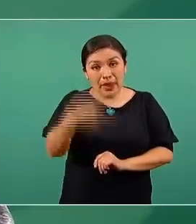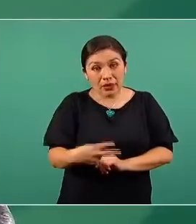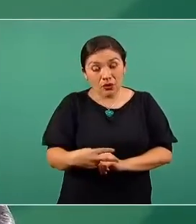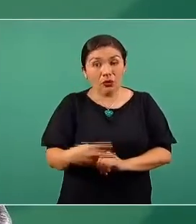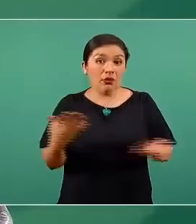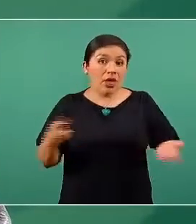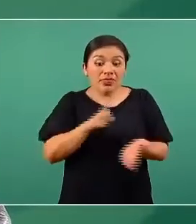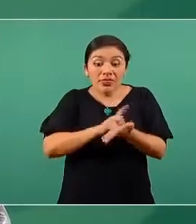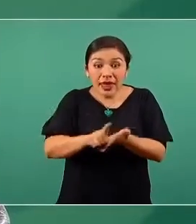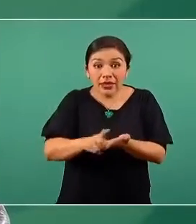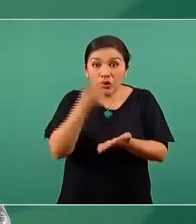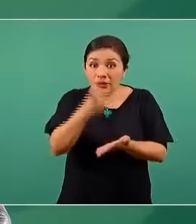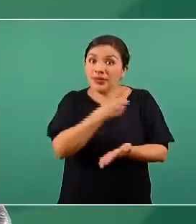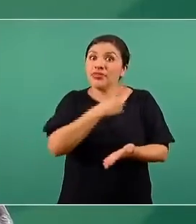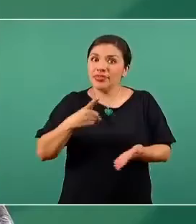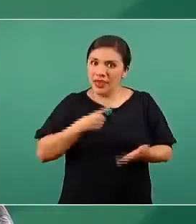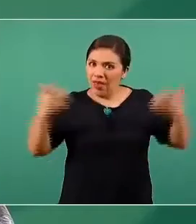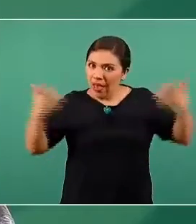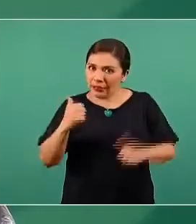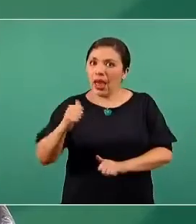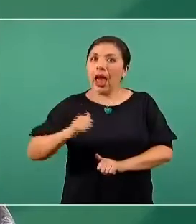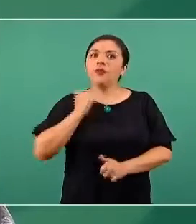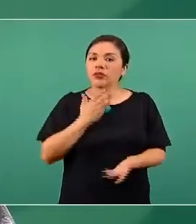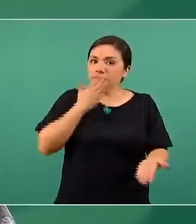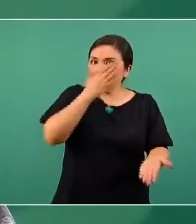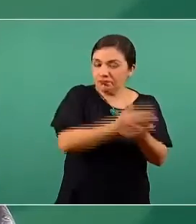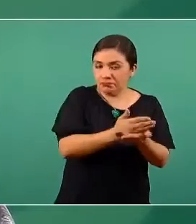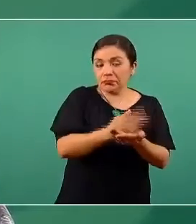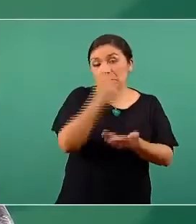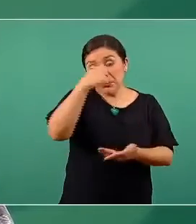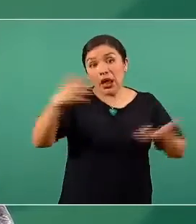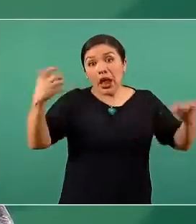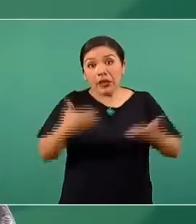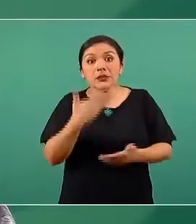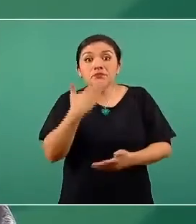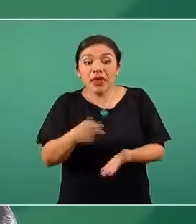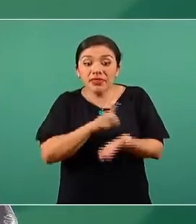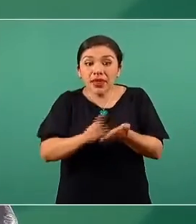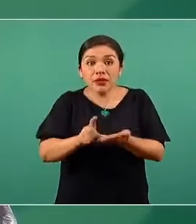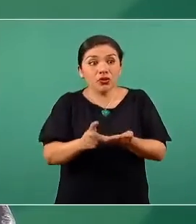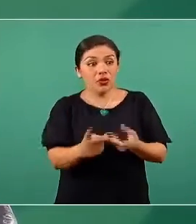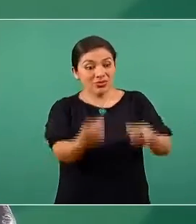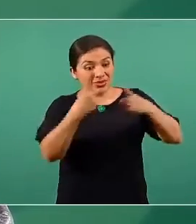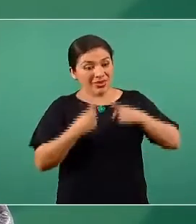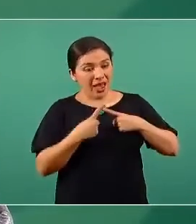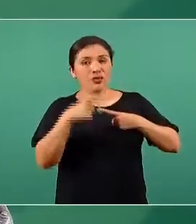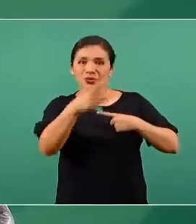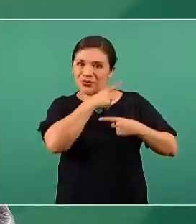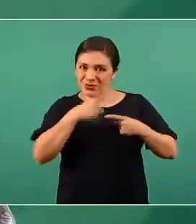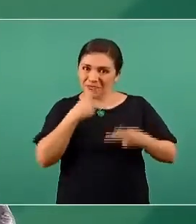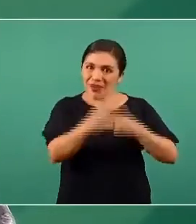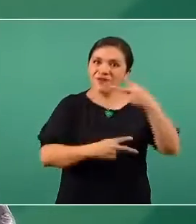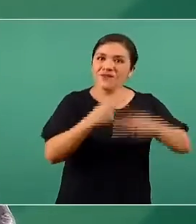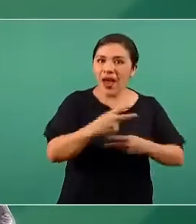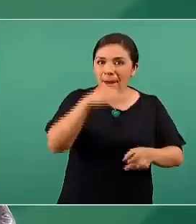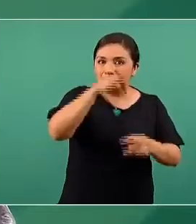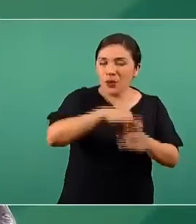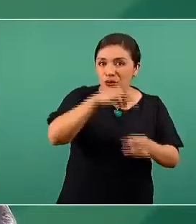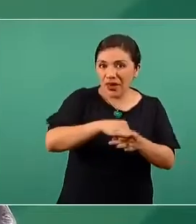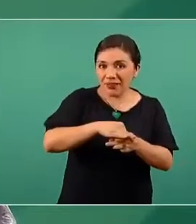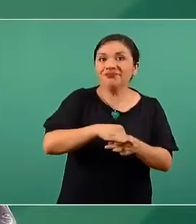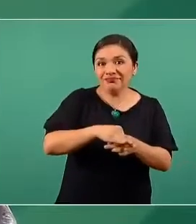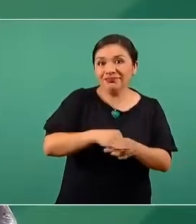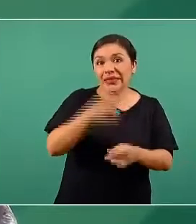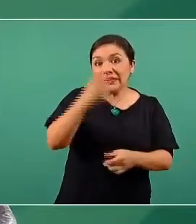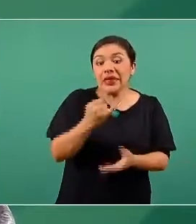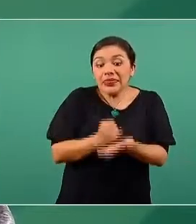el derecho hay que ejercerlo. La mejor manera de que los derechos se cumplan es ejerciéndolos, cuando en este caso dependen